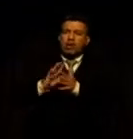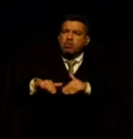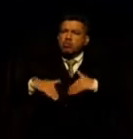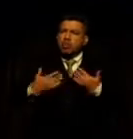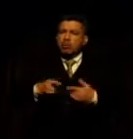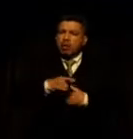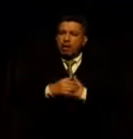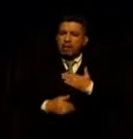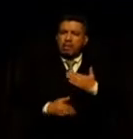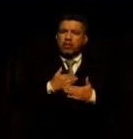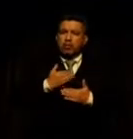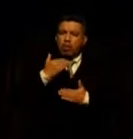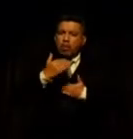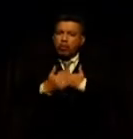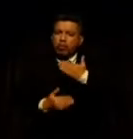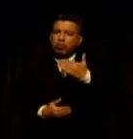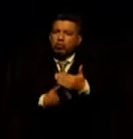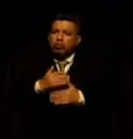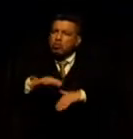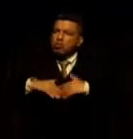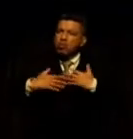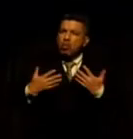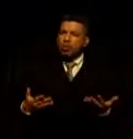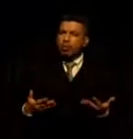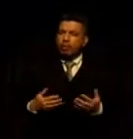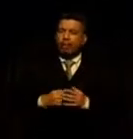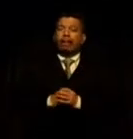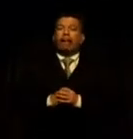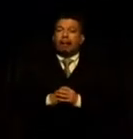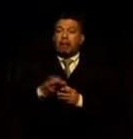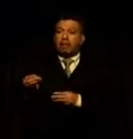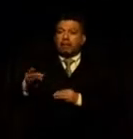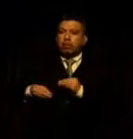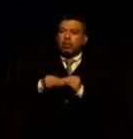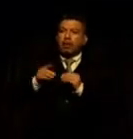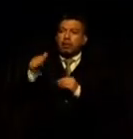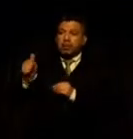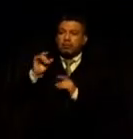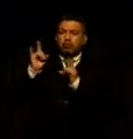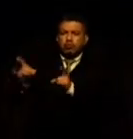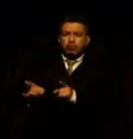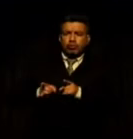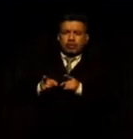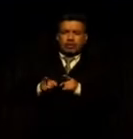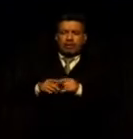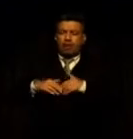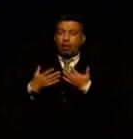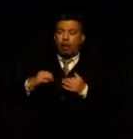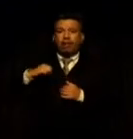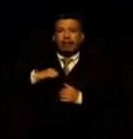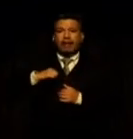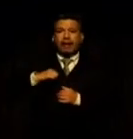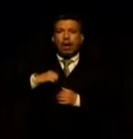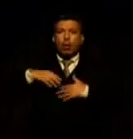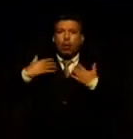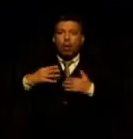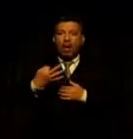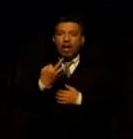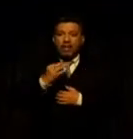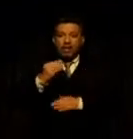inició el ese proceso y cómo realmente pudo inspirarse para hoy tener a 30